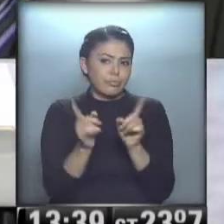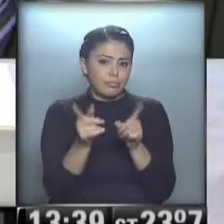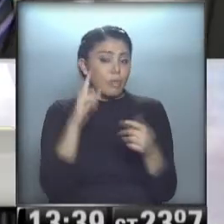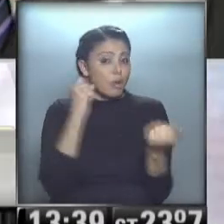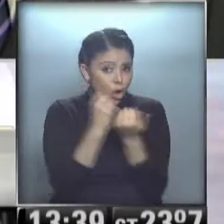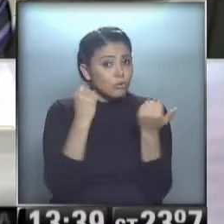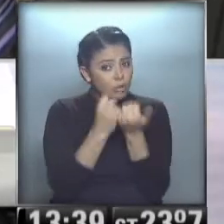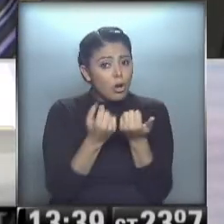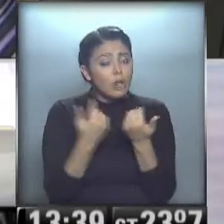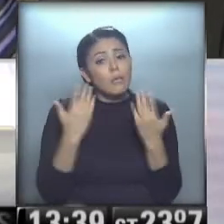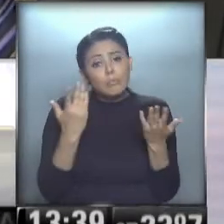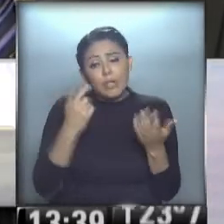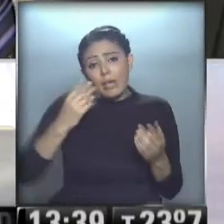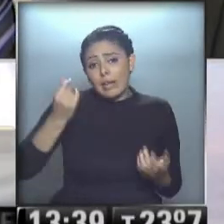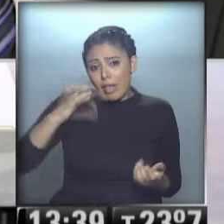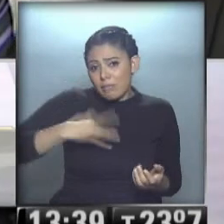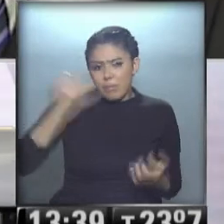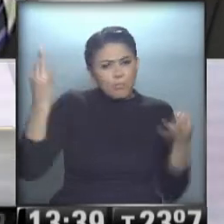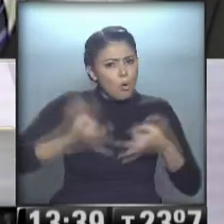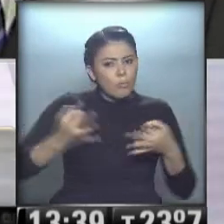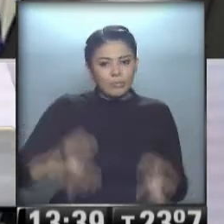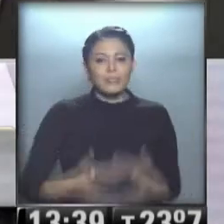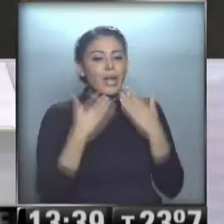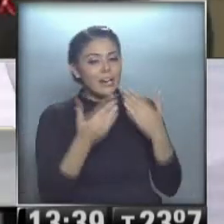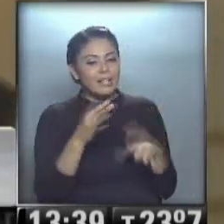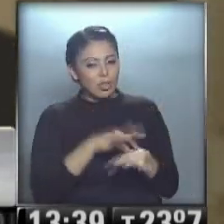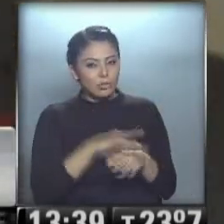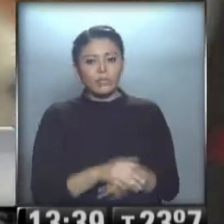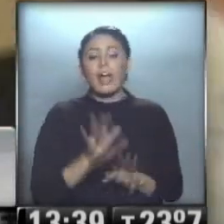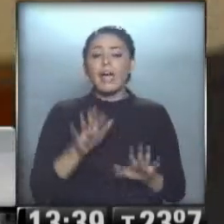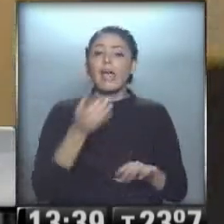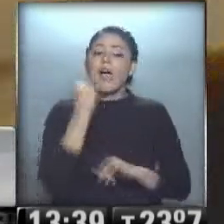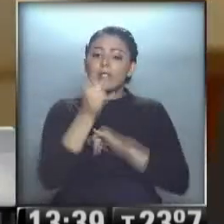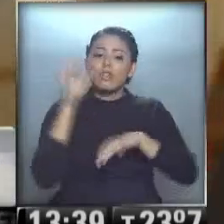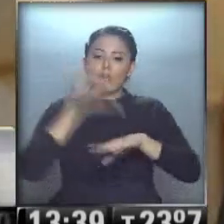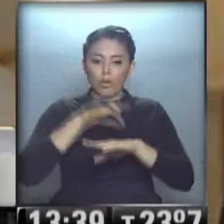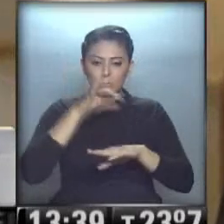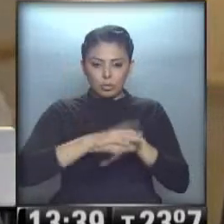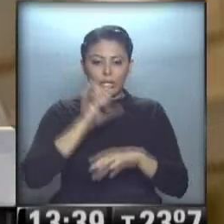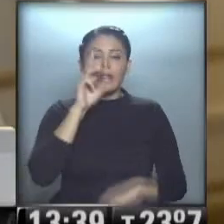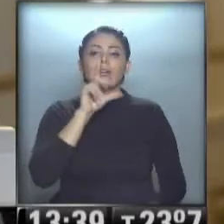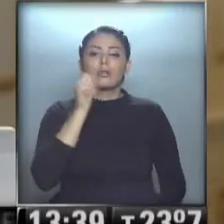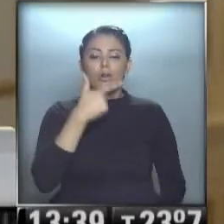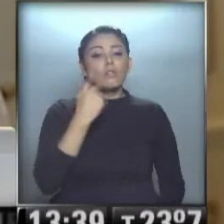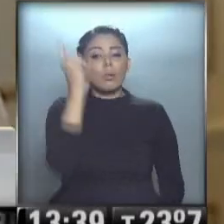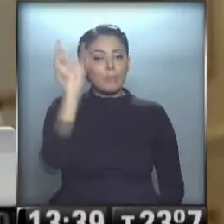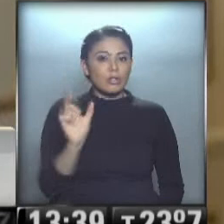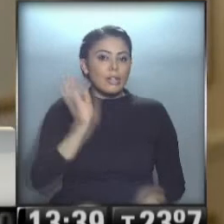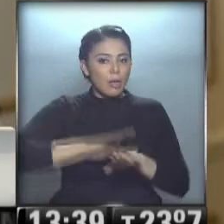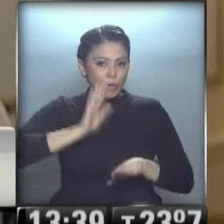y que permita una calidad de vida excelente bueno la palabra del doctor carlos falistocco uno de los